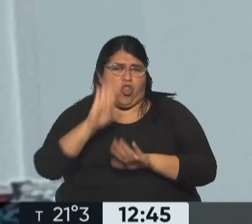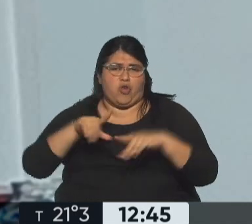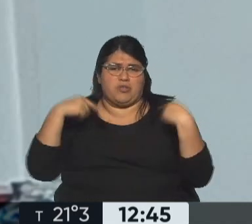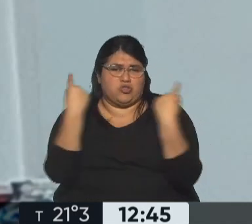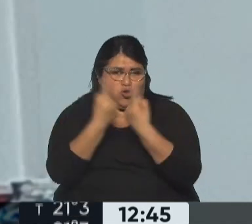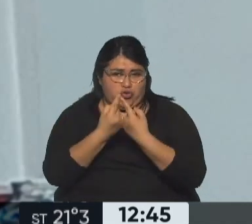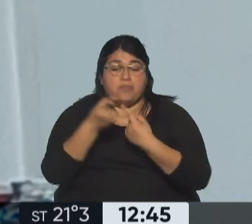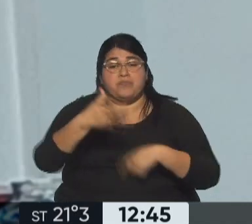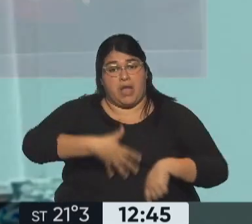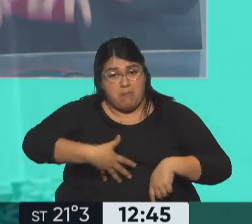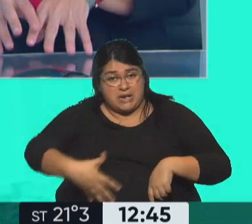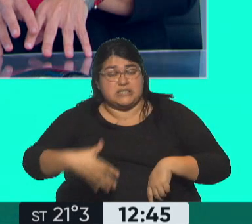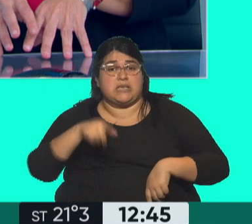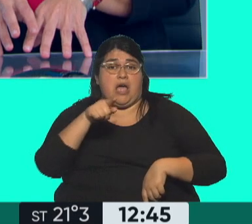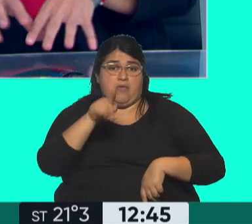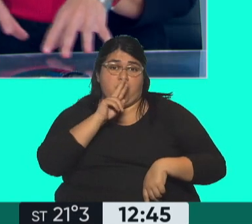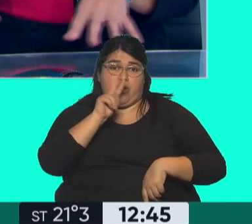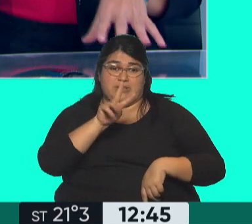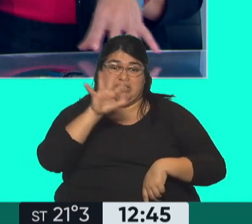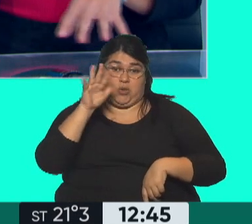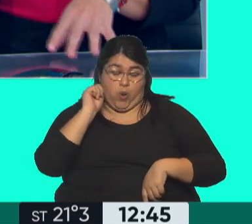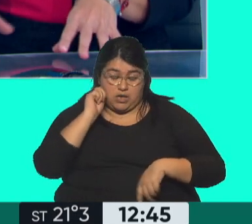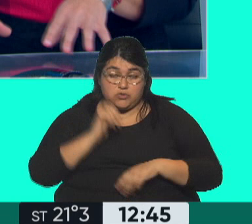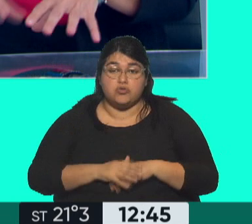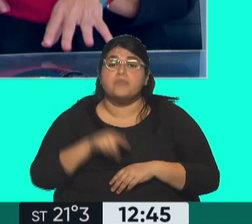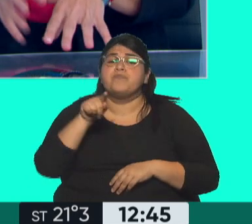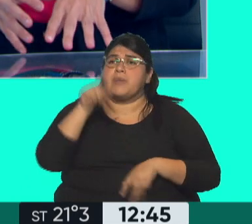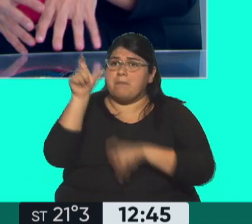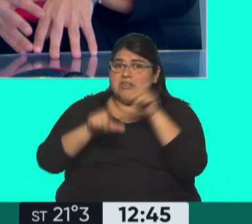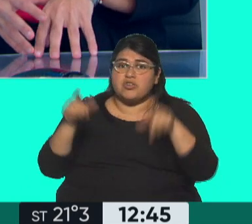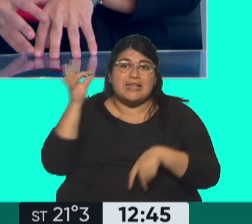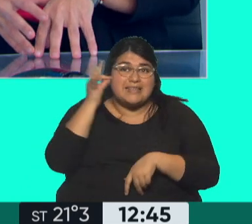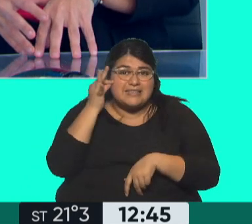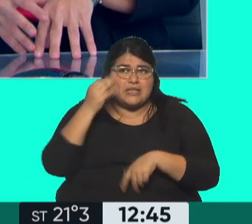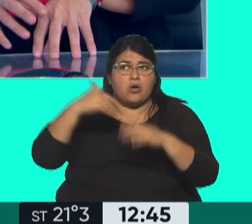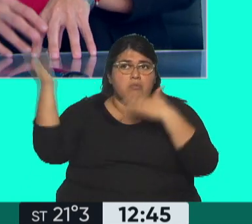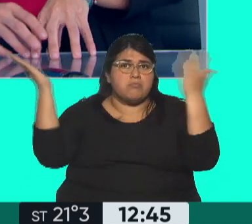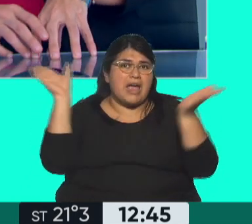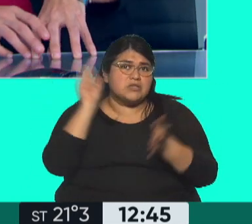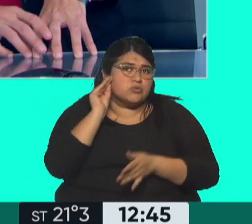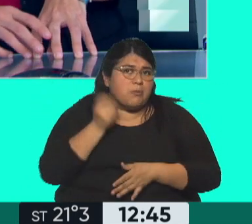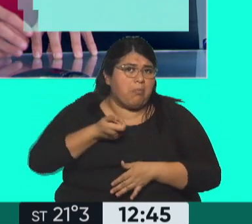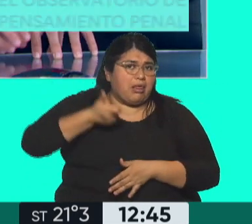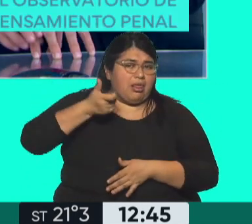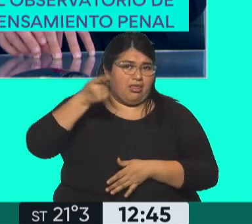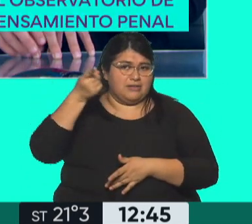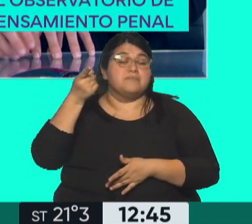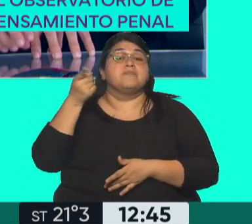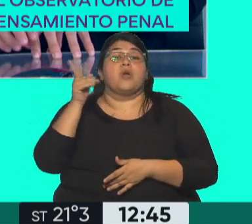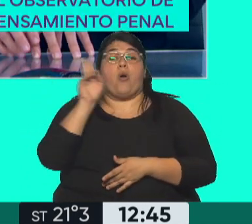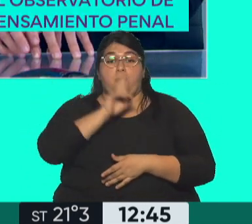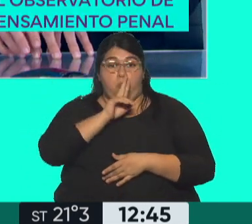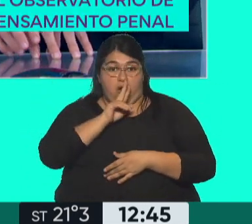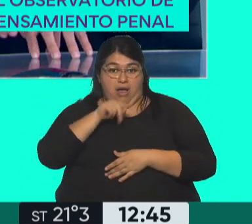es común en estos casos, pero en este caso en particular había testimonios que escucharon lo que sucedió esa noche. Gina se defiende de